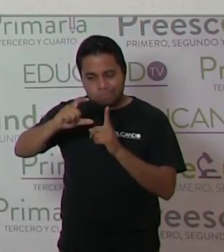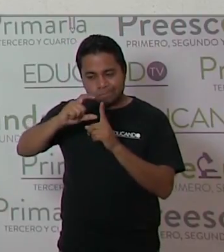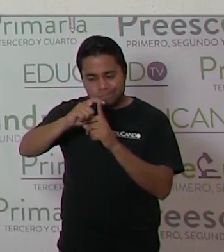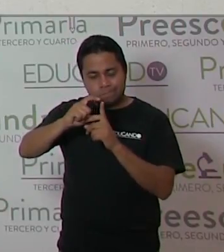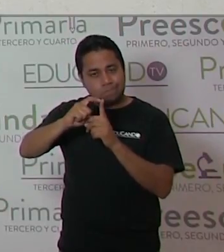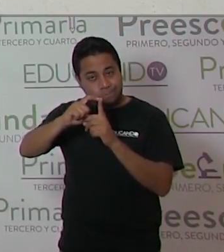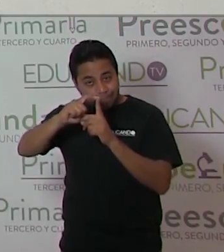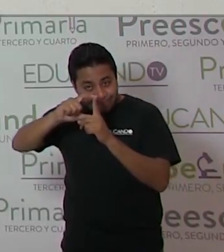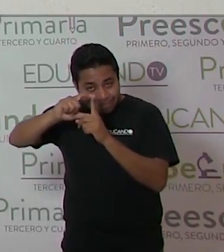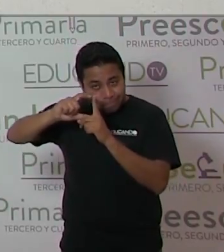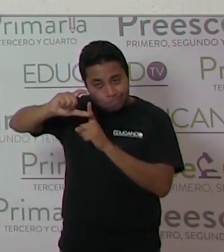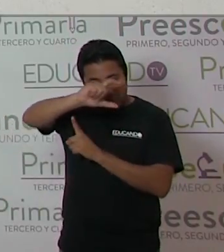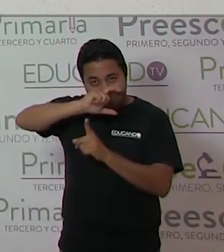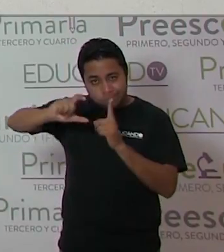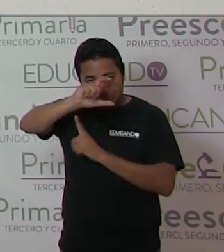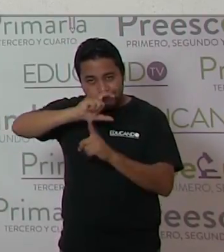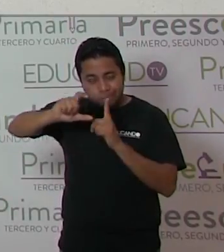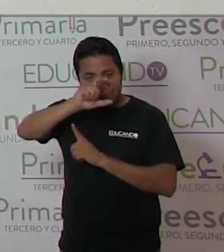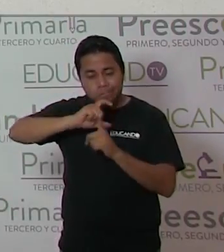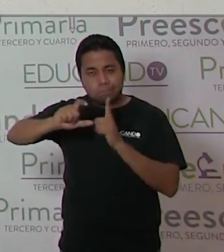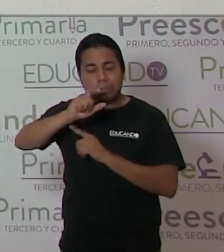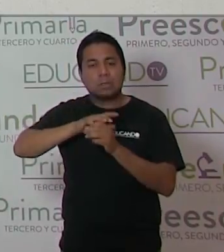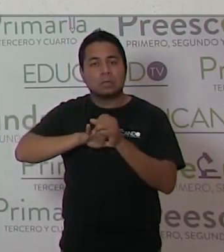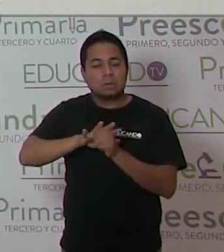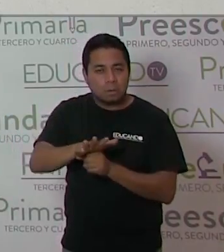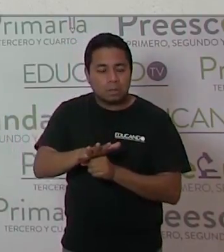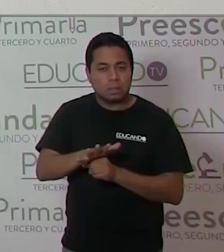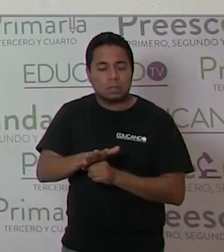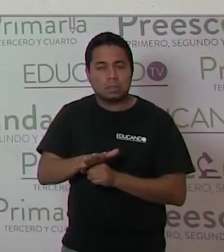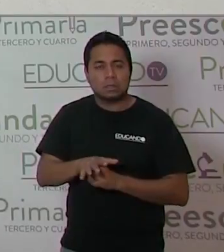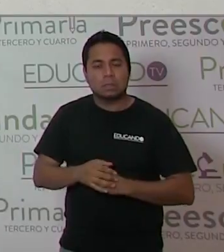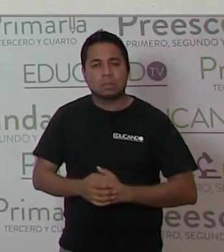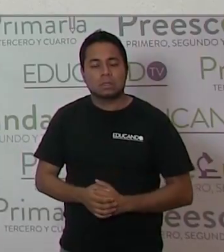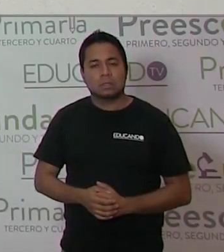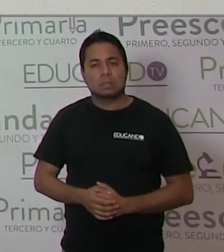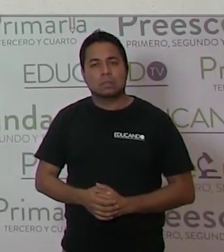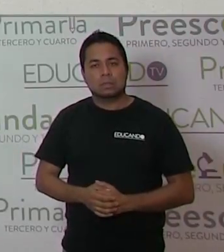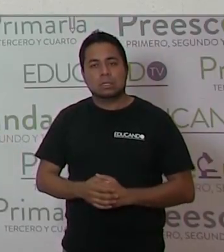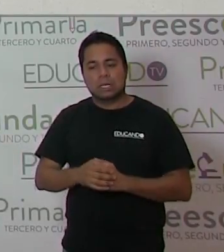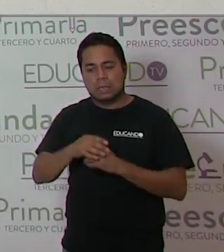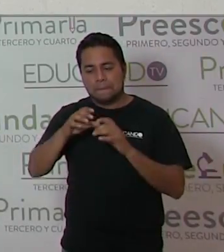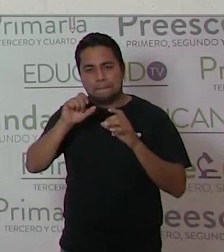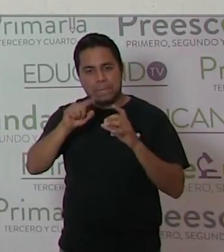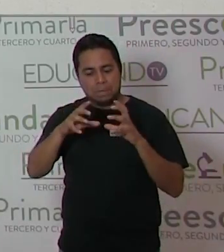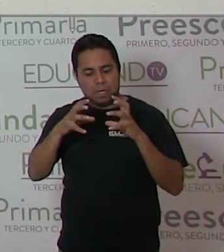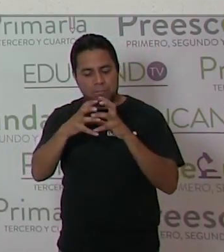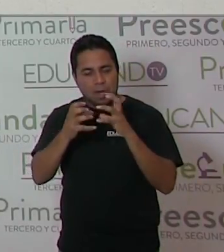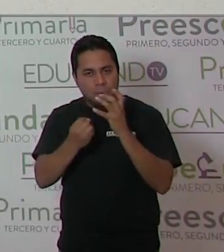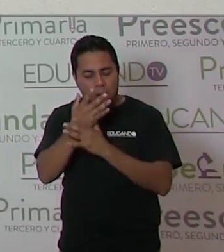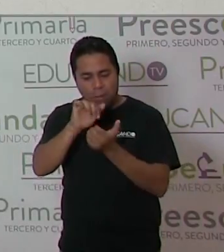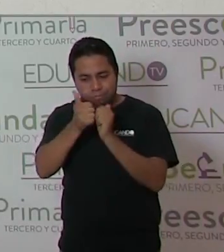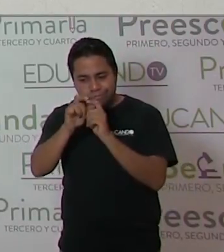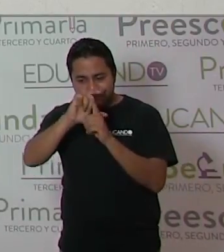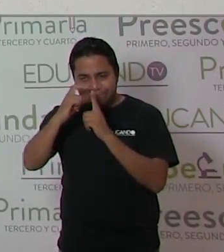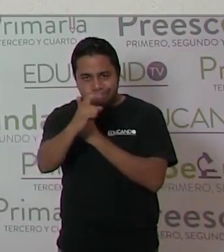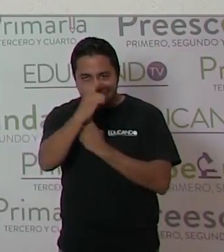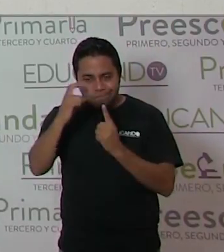sobre su propio eje se generará una esfera.